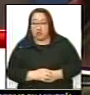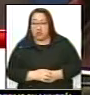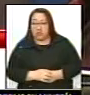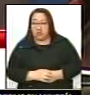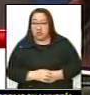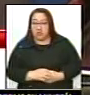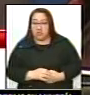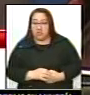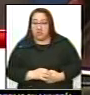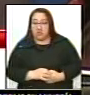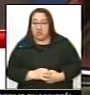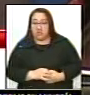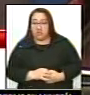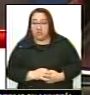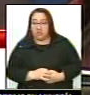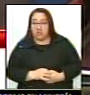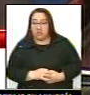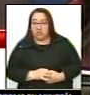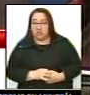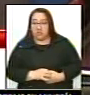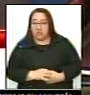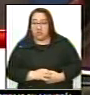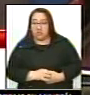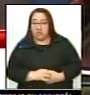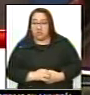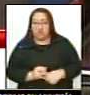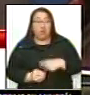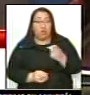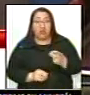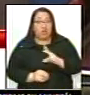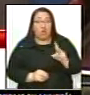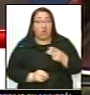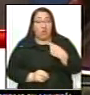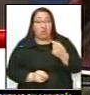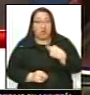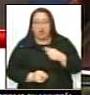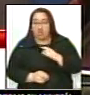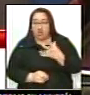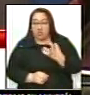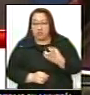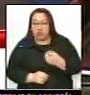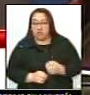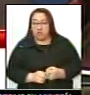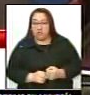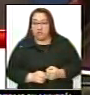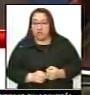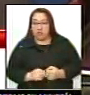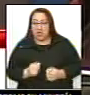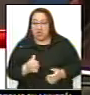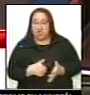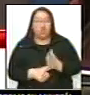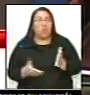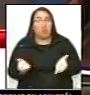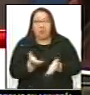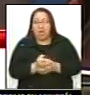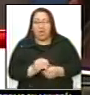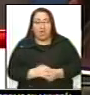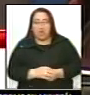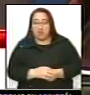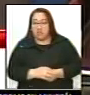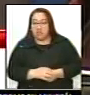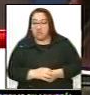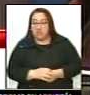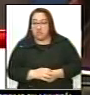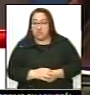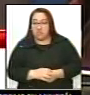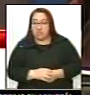de acuerdo en dicha comisión, pero en otras no. Y cuando nos reclaman que no quisimos y que hay documentos en las